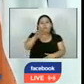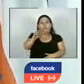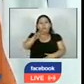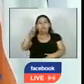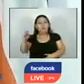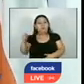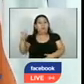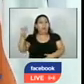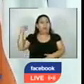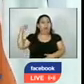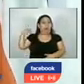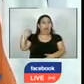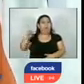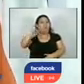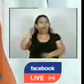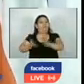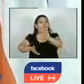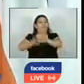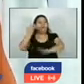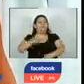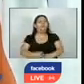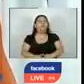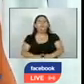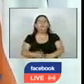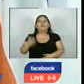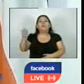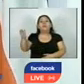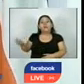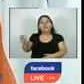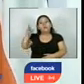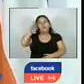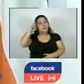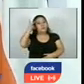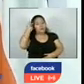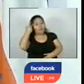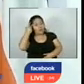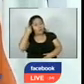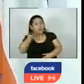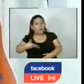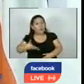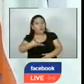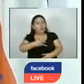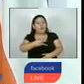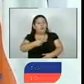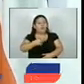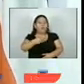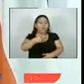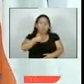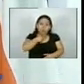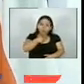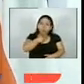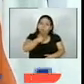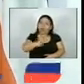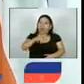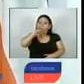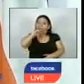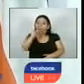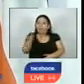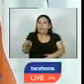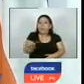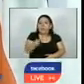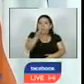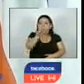por pandemia, es la mayor tasa desde el 2002. Esto significa que tenemos situación de extrema pobreza